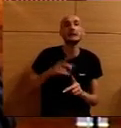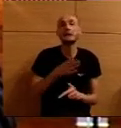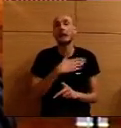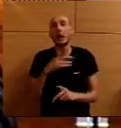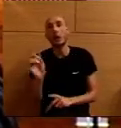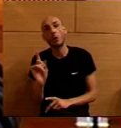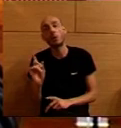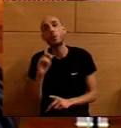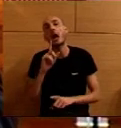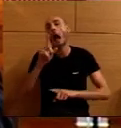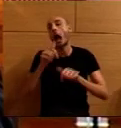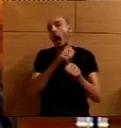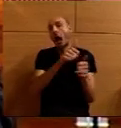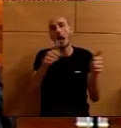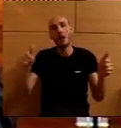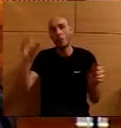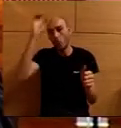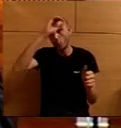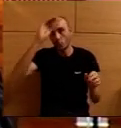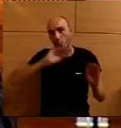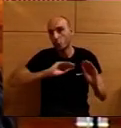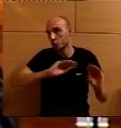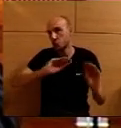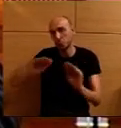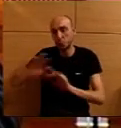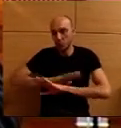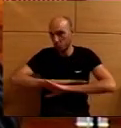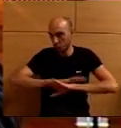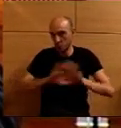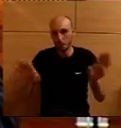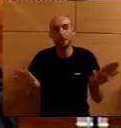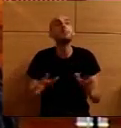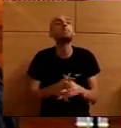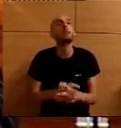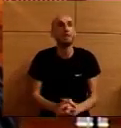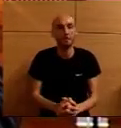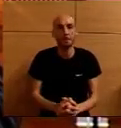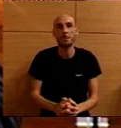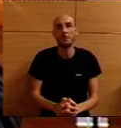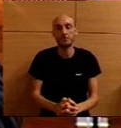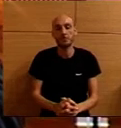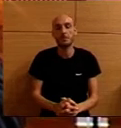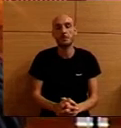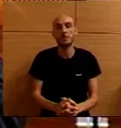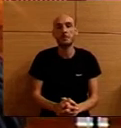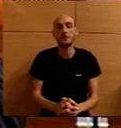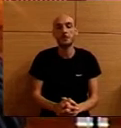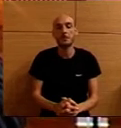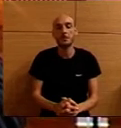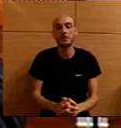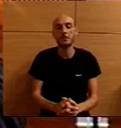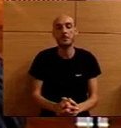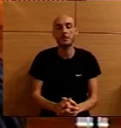subjectiva. Jo en este tema no vaig entrar perquè no voldria retratar-me entrant en coses que no tenen que veure en el pleno.